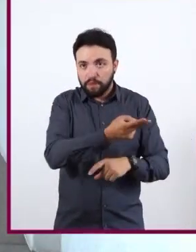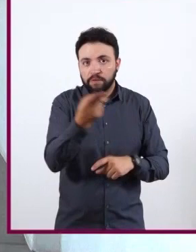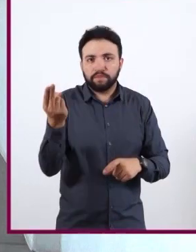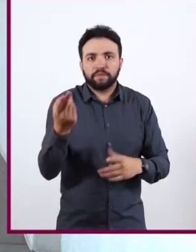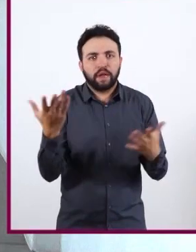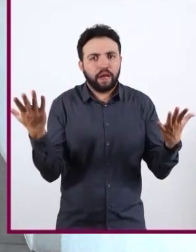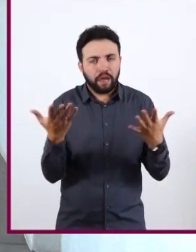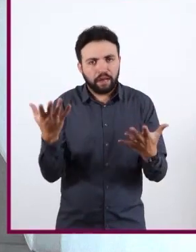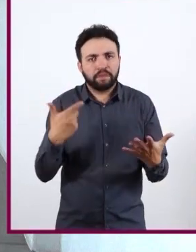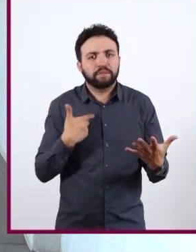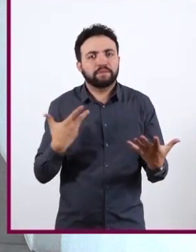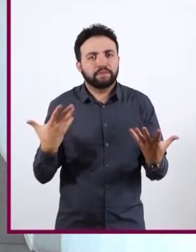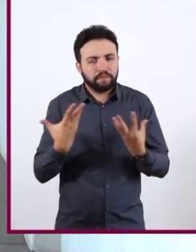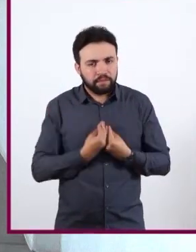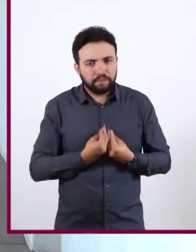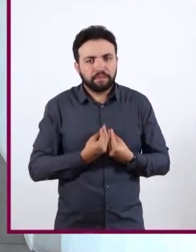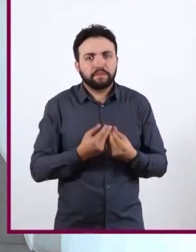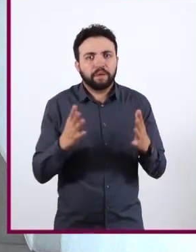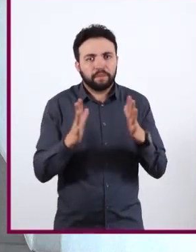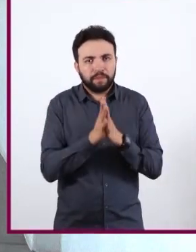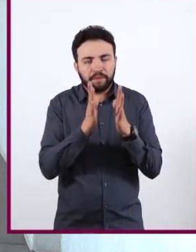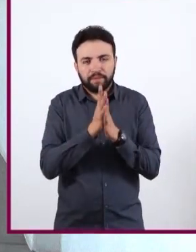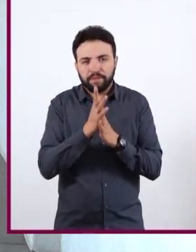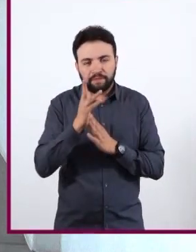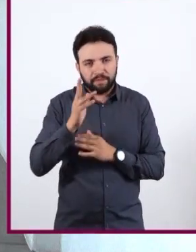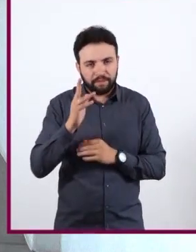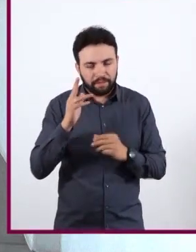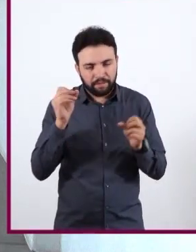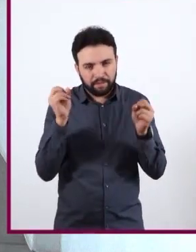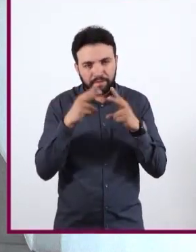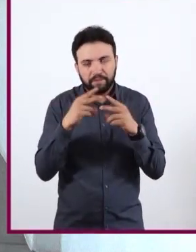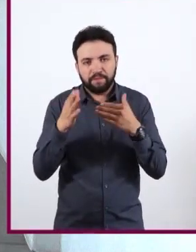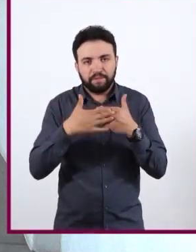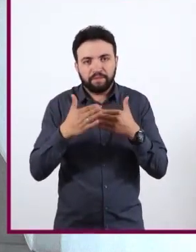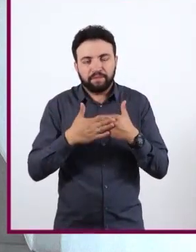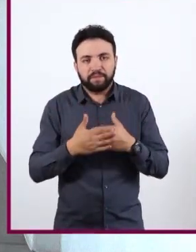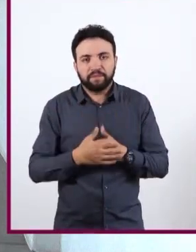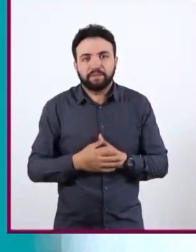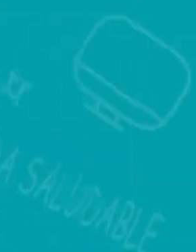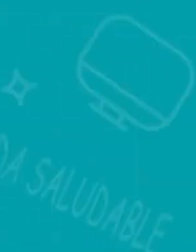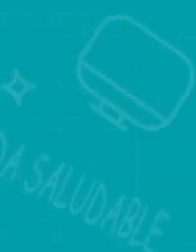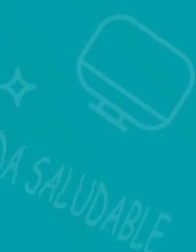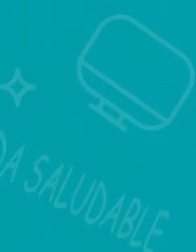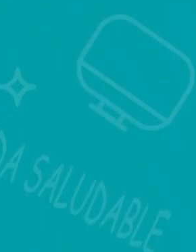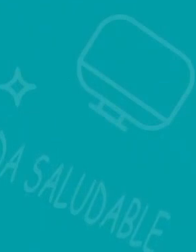es de ustedes. Háganlo con nosotros. Escríbanos, comenten y participen. Nos vemos pronto.